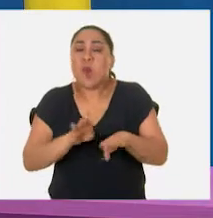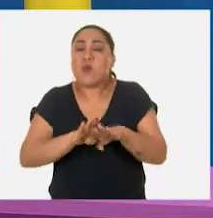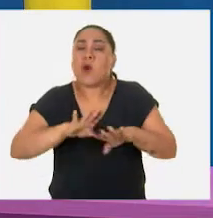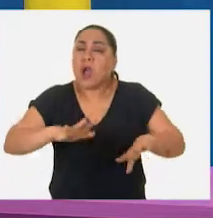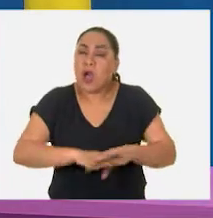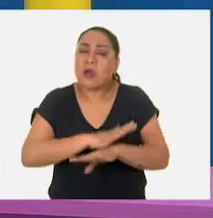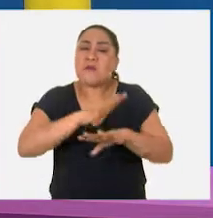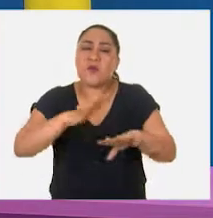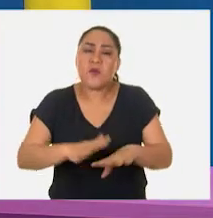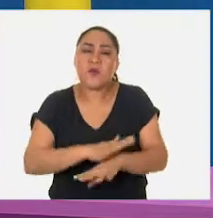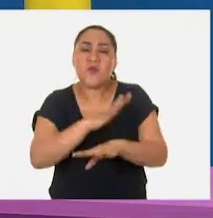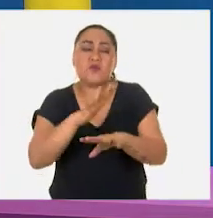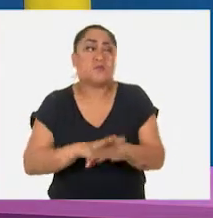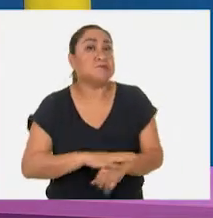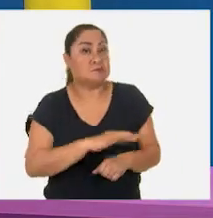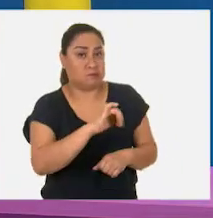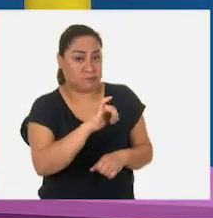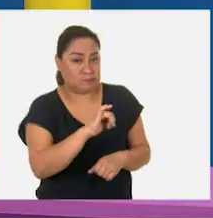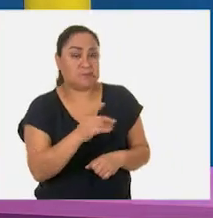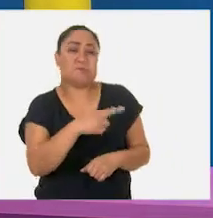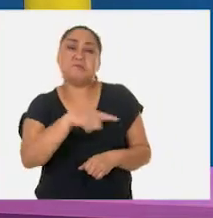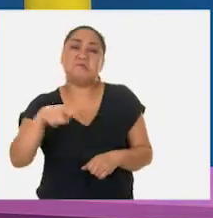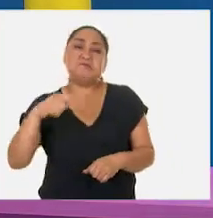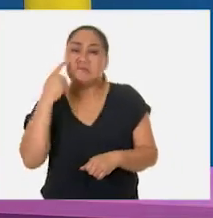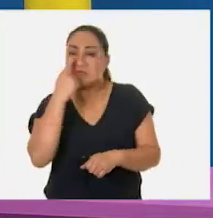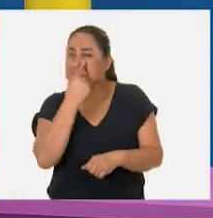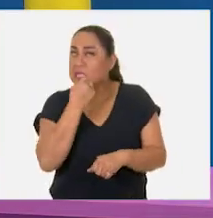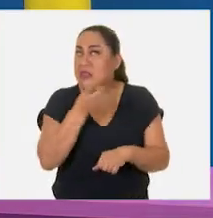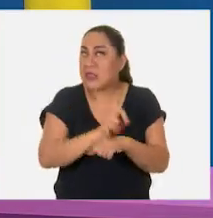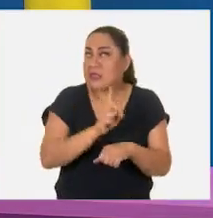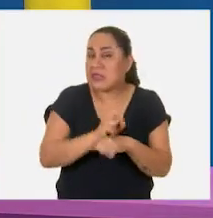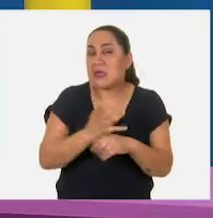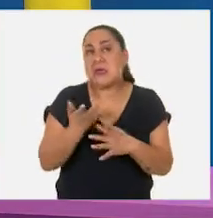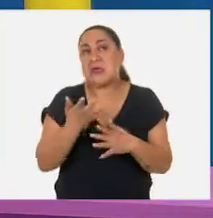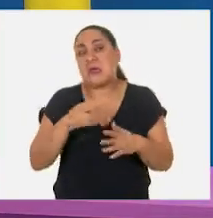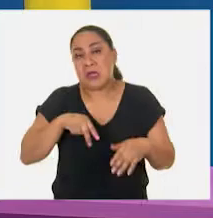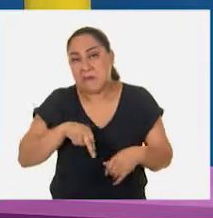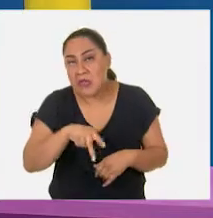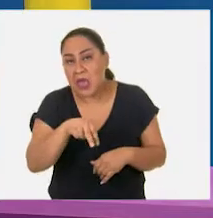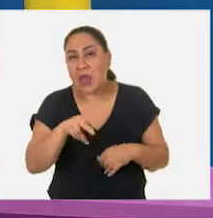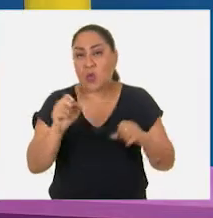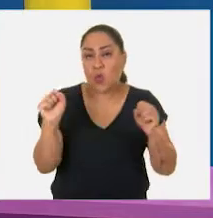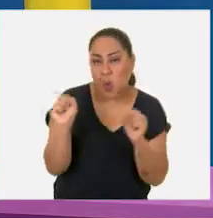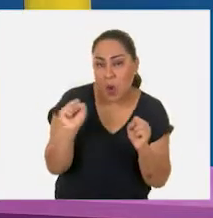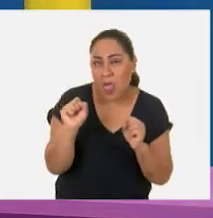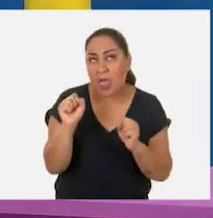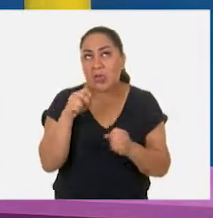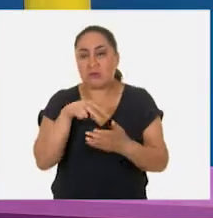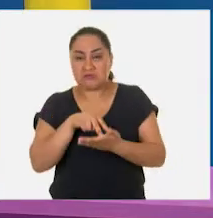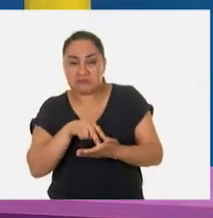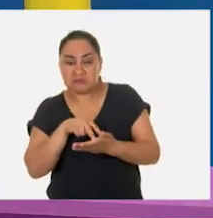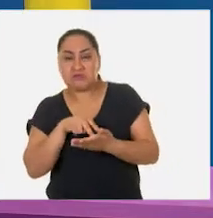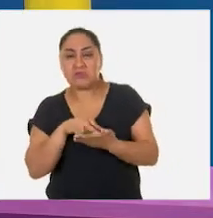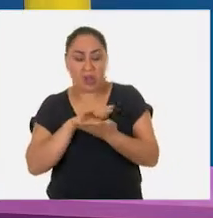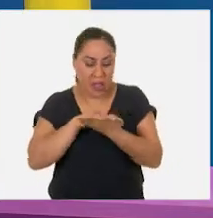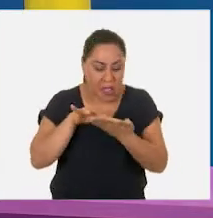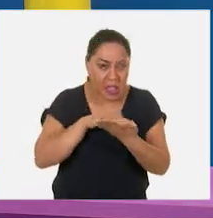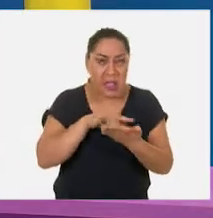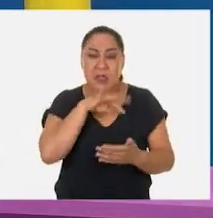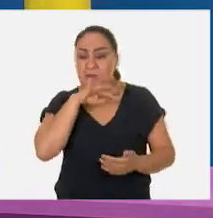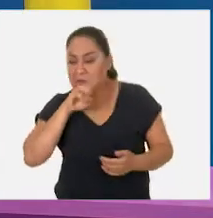los días tomamos decisiones como caminar, correr, detenerse, leer, tirar una basura